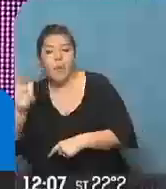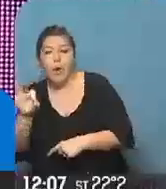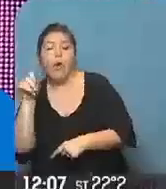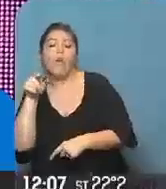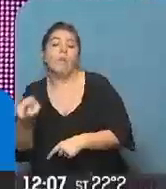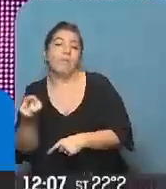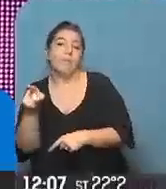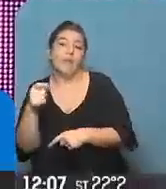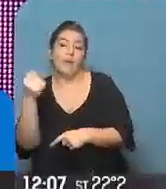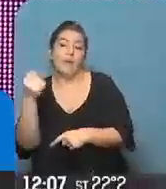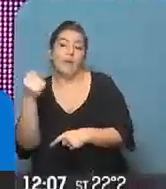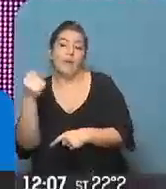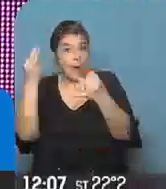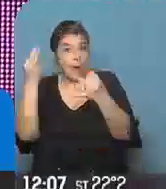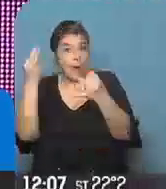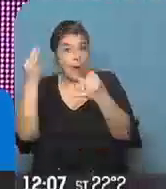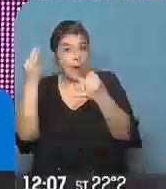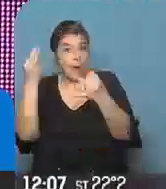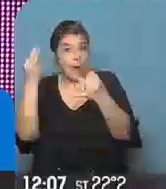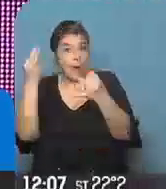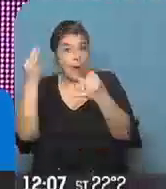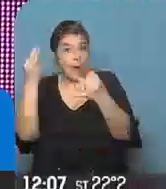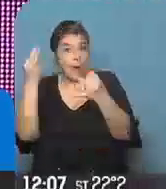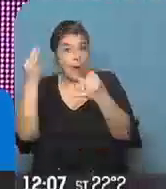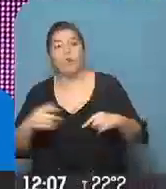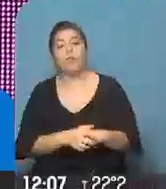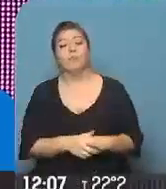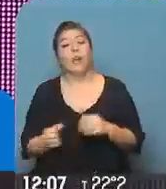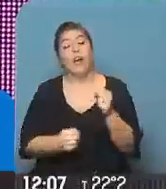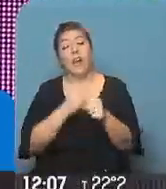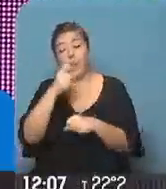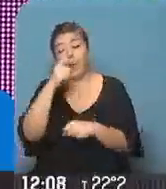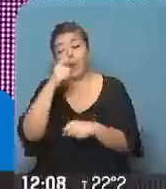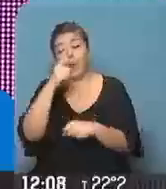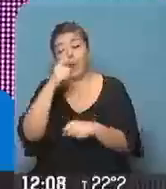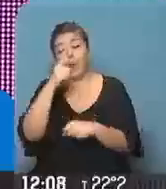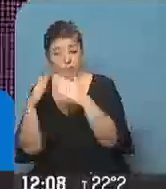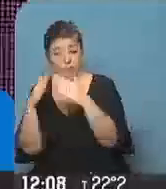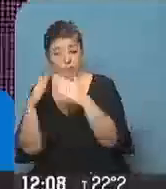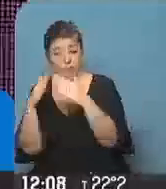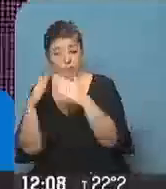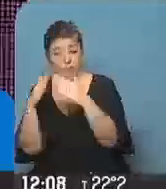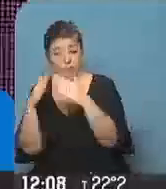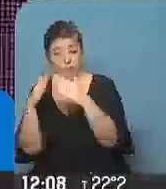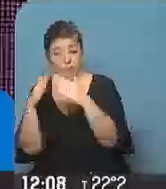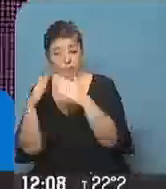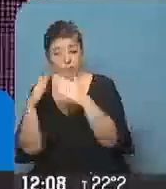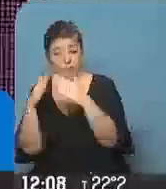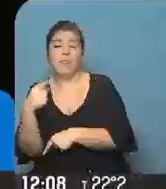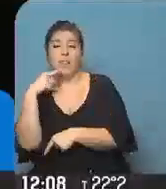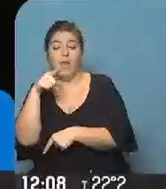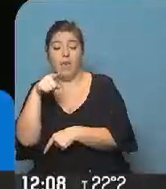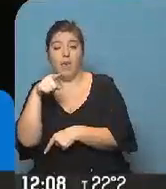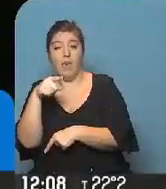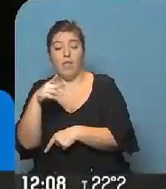y que estiman será interminable el recorrido hacia la última morada de josé manuel de la sota será por el bulevar perón y luego por la